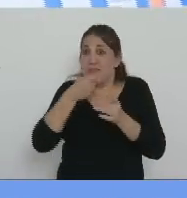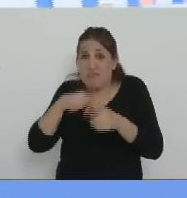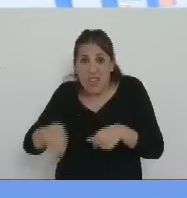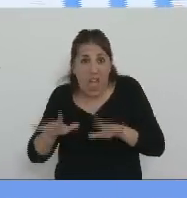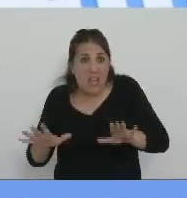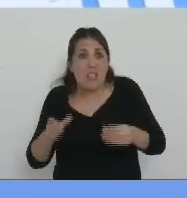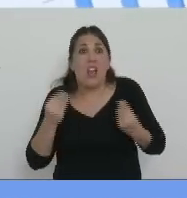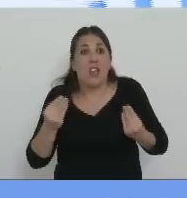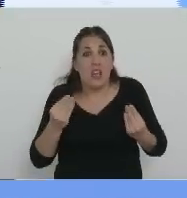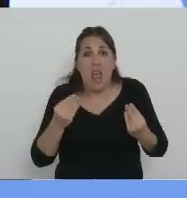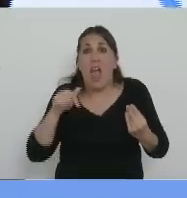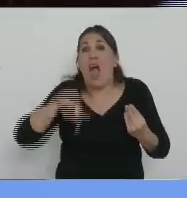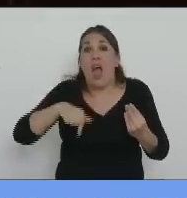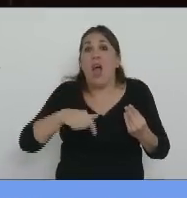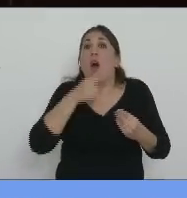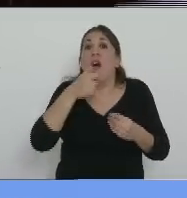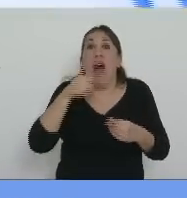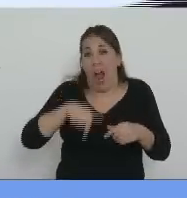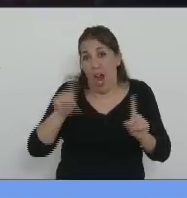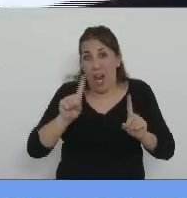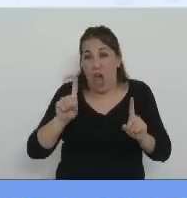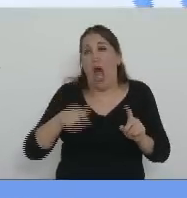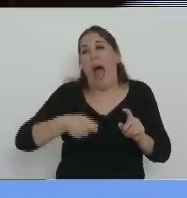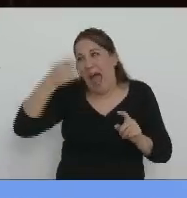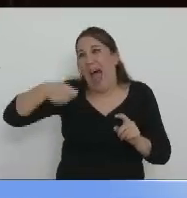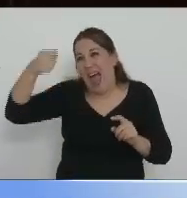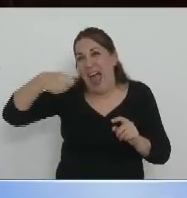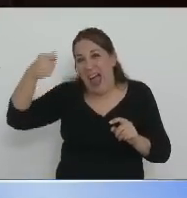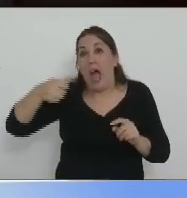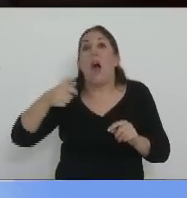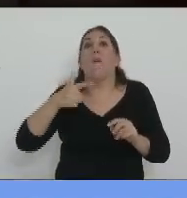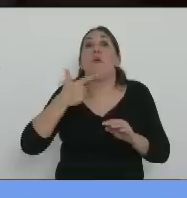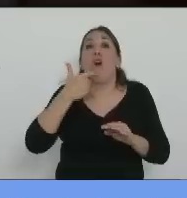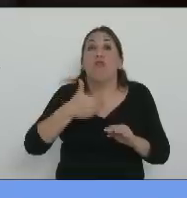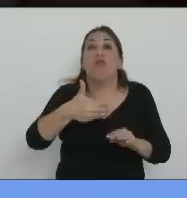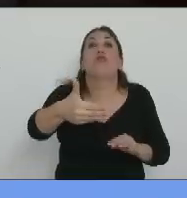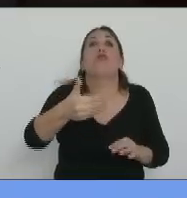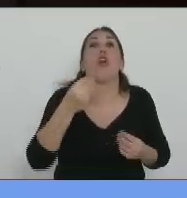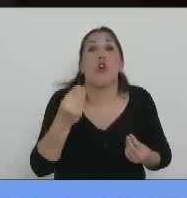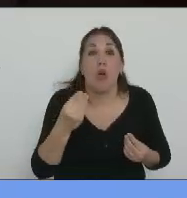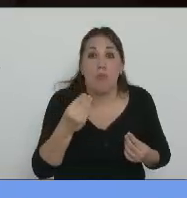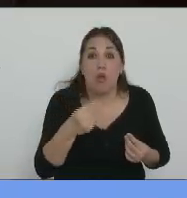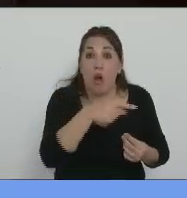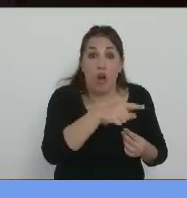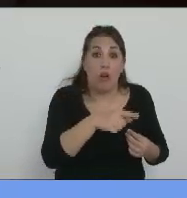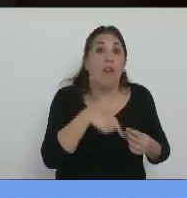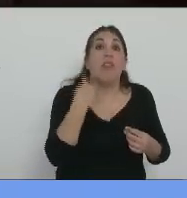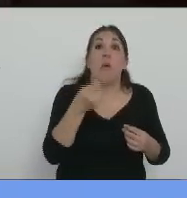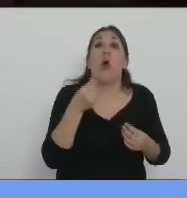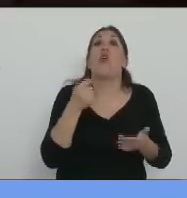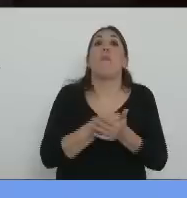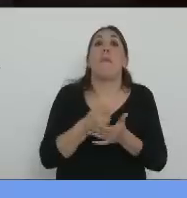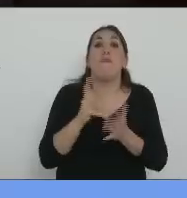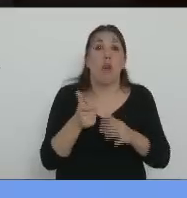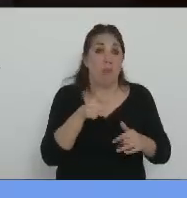ahora nos re final siempre va a llegar el día que se va a pagar con menos gas en los hospitales con menos tiza en las